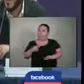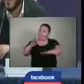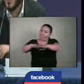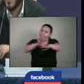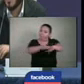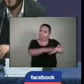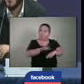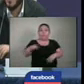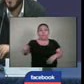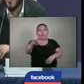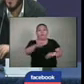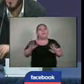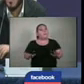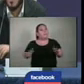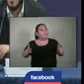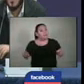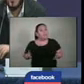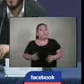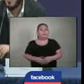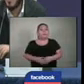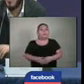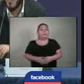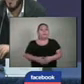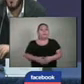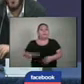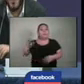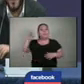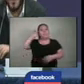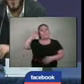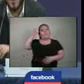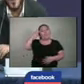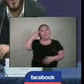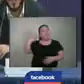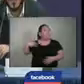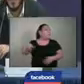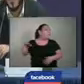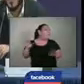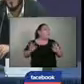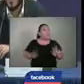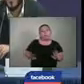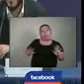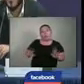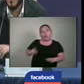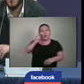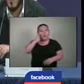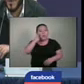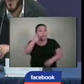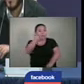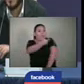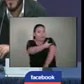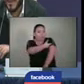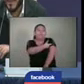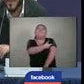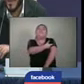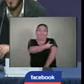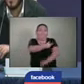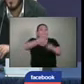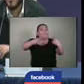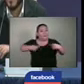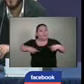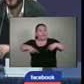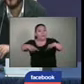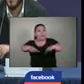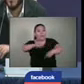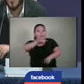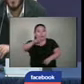siempre a la población. Definitivamente no significa no cumplir a la recomendación de la vacunación. La vacunación debe continuar.